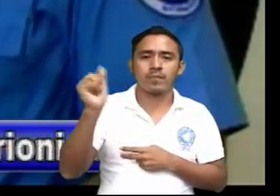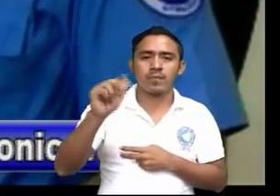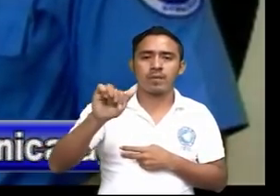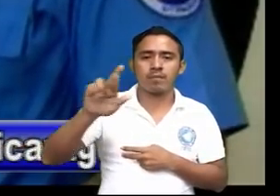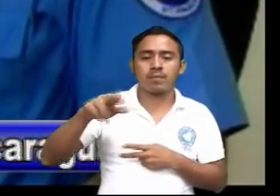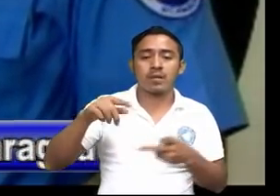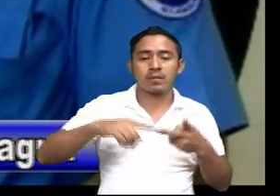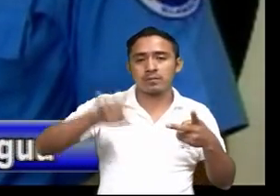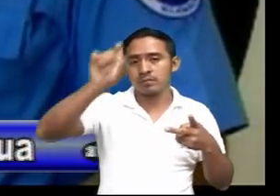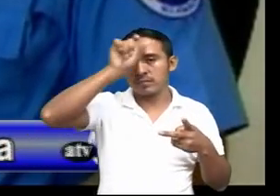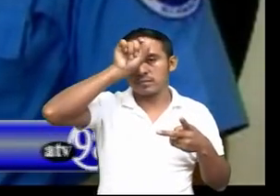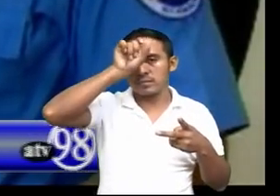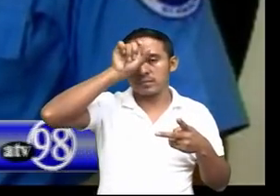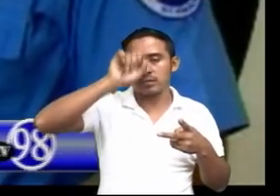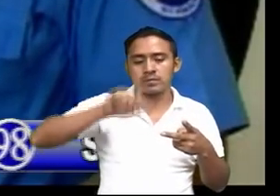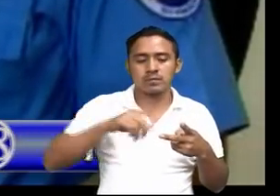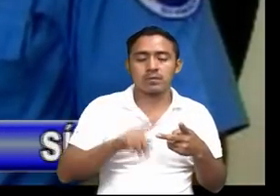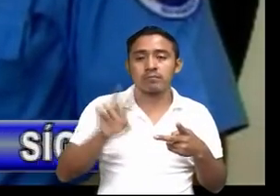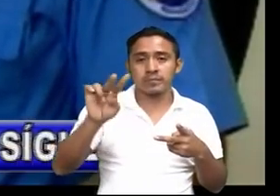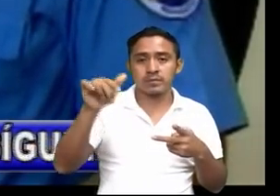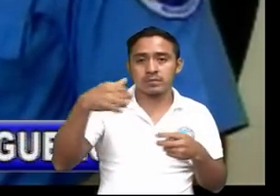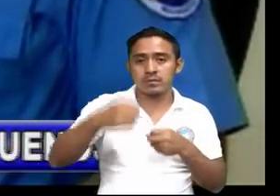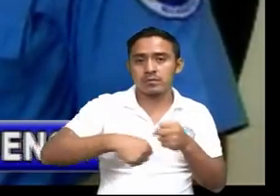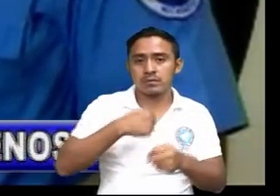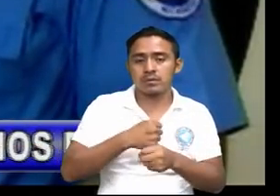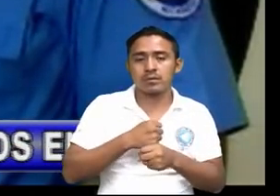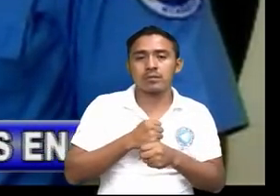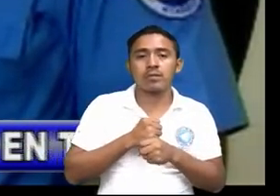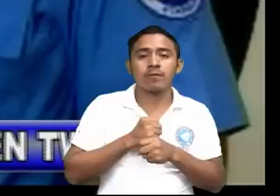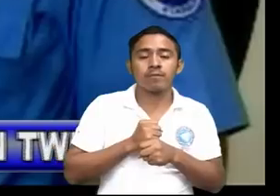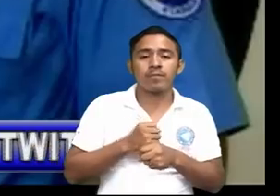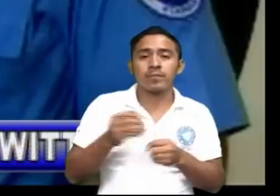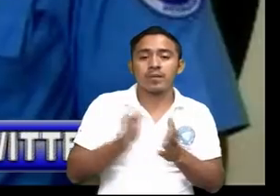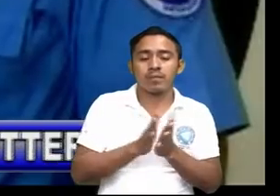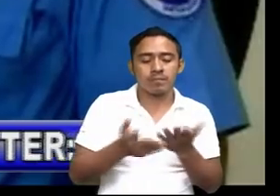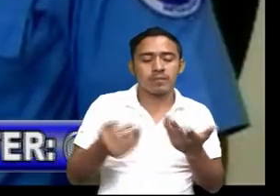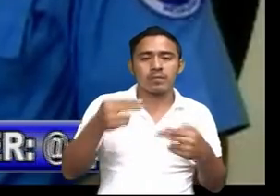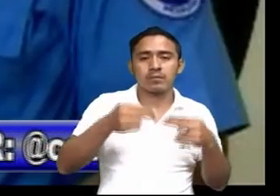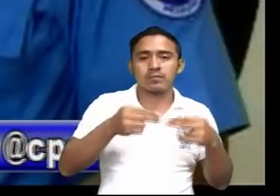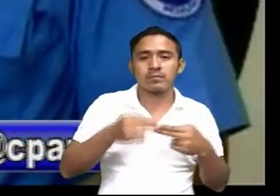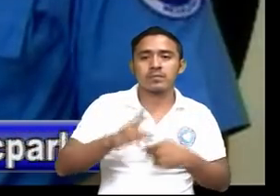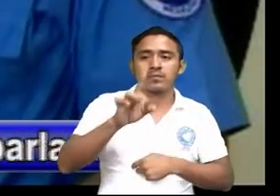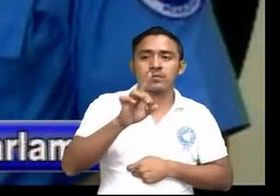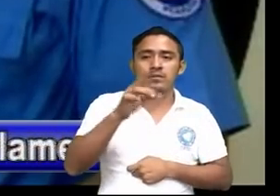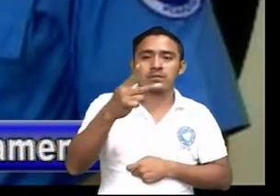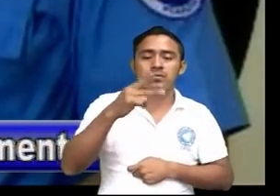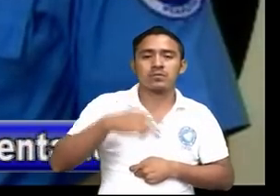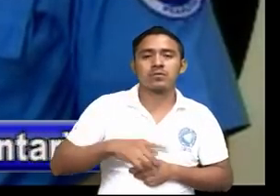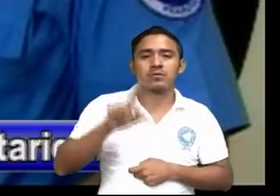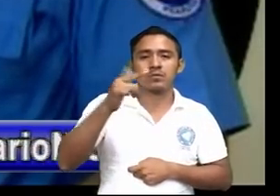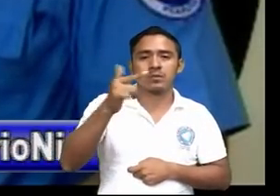nacionalidad egipcio, 26 años, documento migratorio número